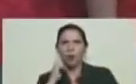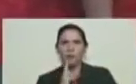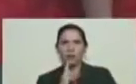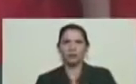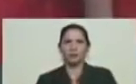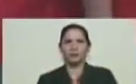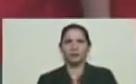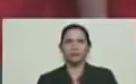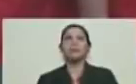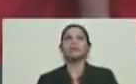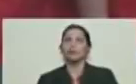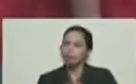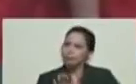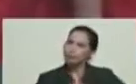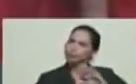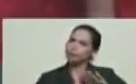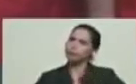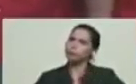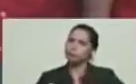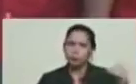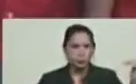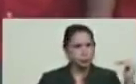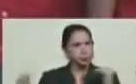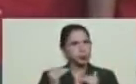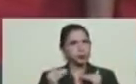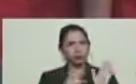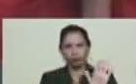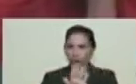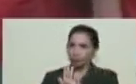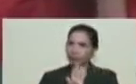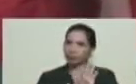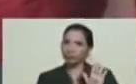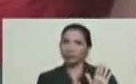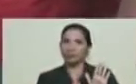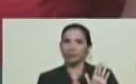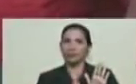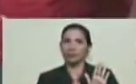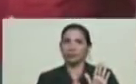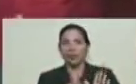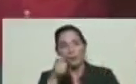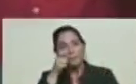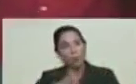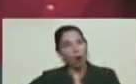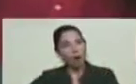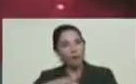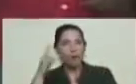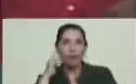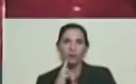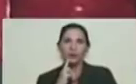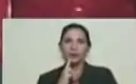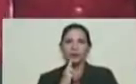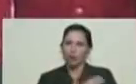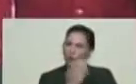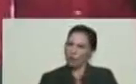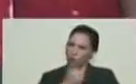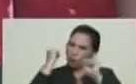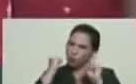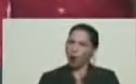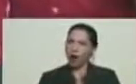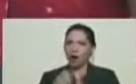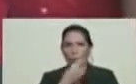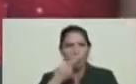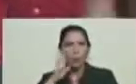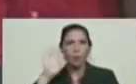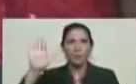A paso de vencedores demostró el pueblo bolivariano la fuerza, el